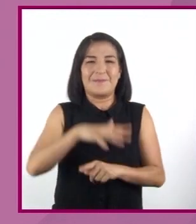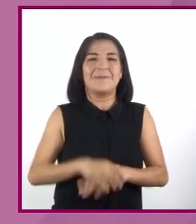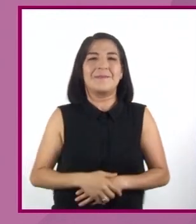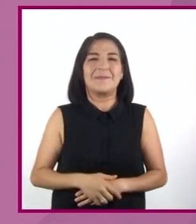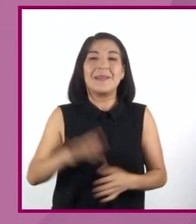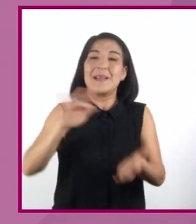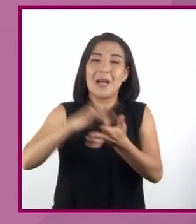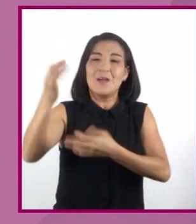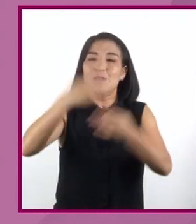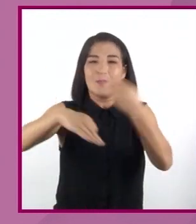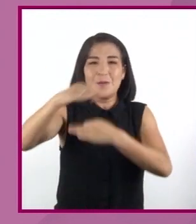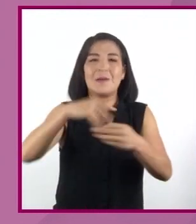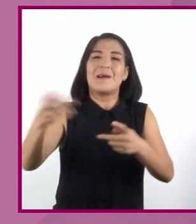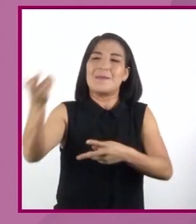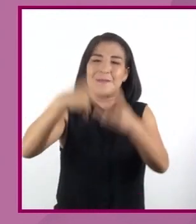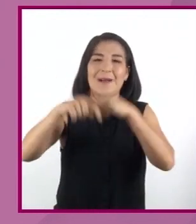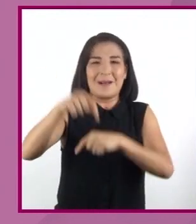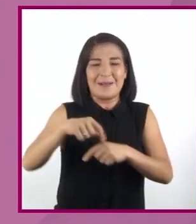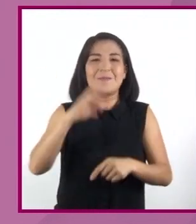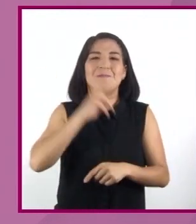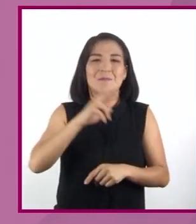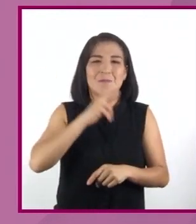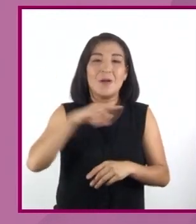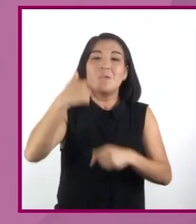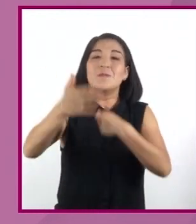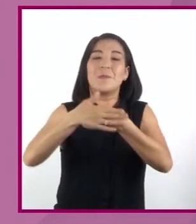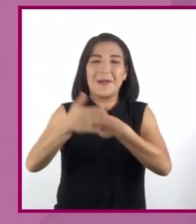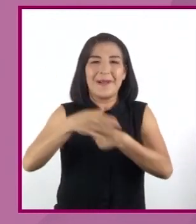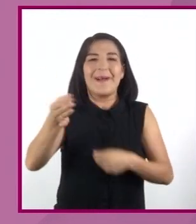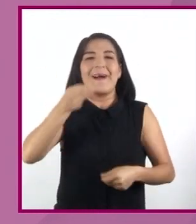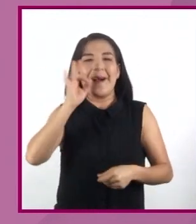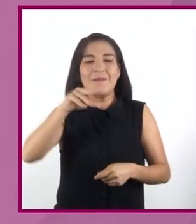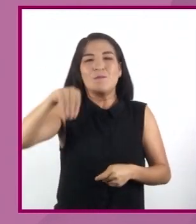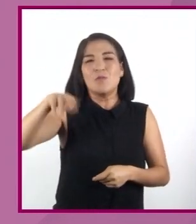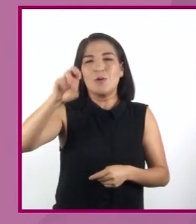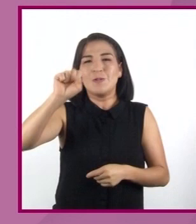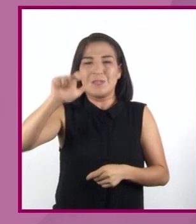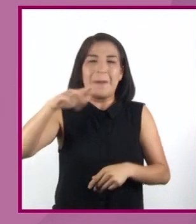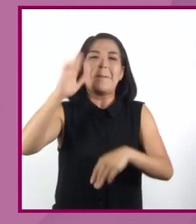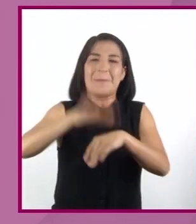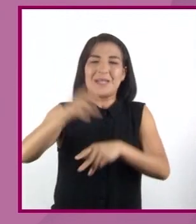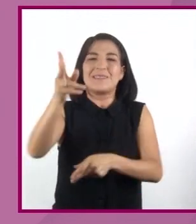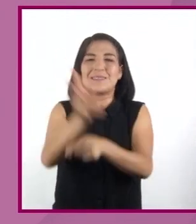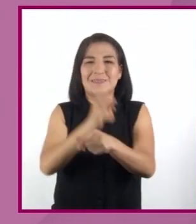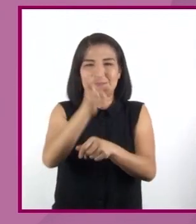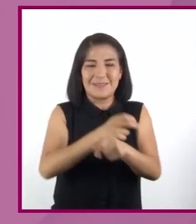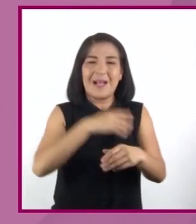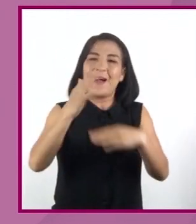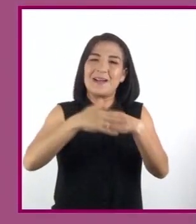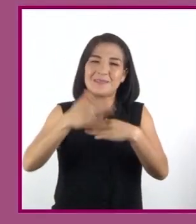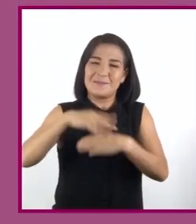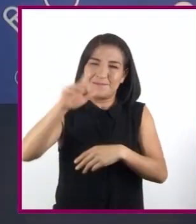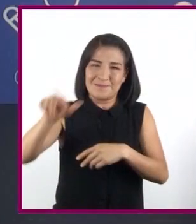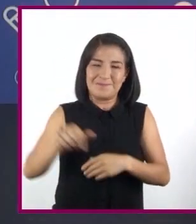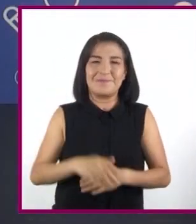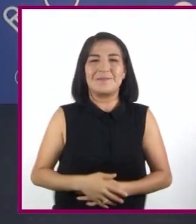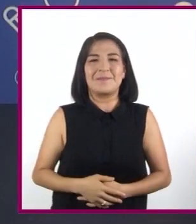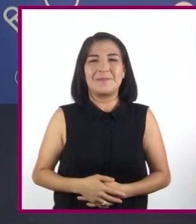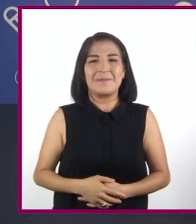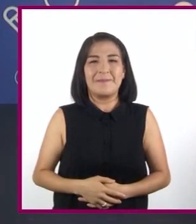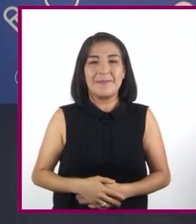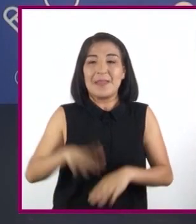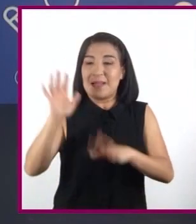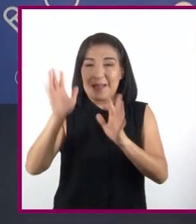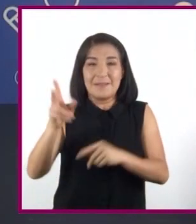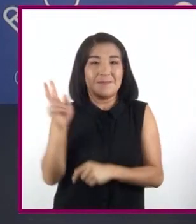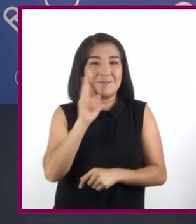Gracias a todos por acompañarnos. Muy pronto el Café de las Musas tendrá más invitados. ¡Hasta la próxima! Como se pudieron